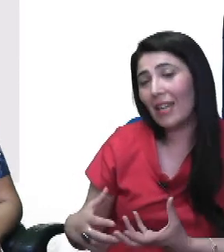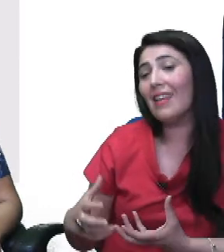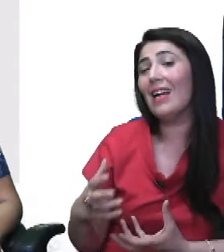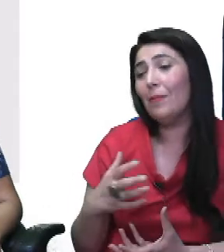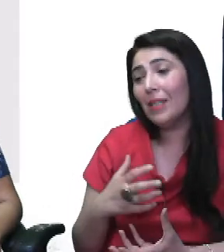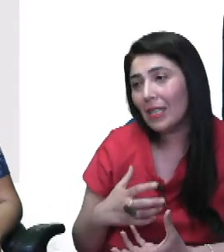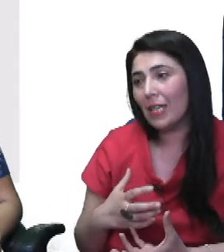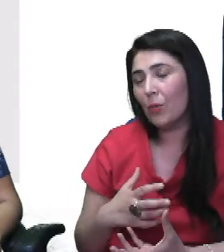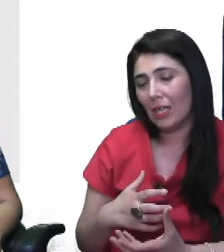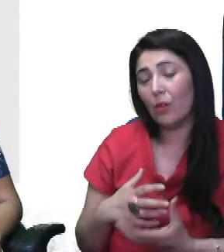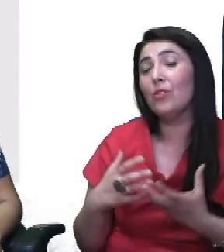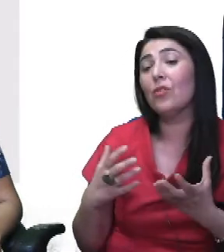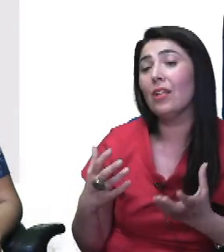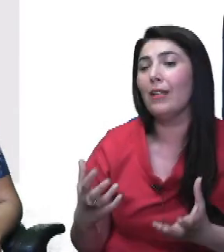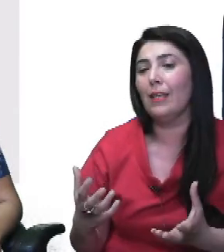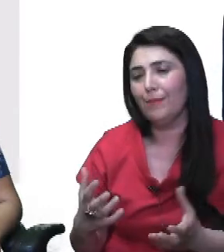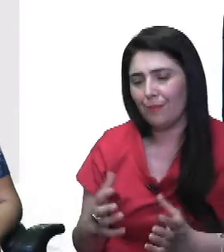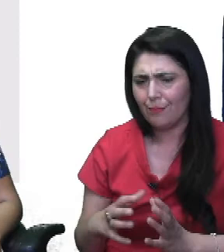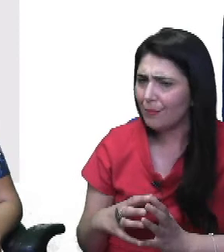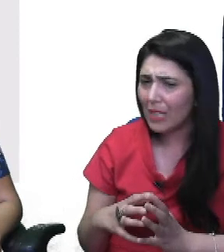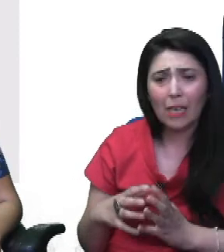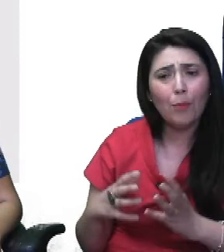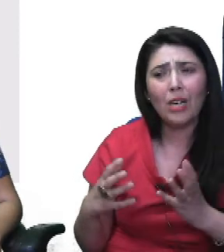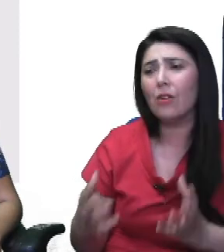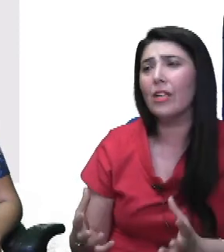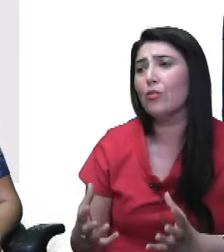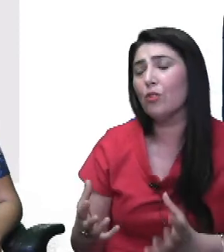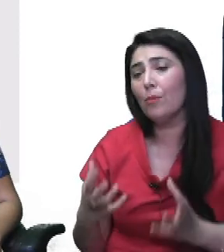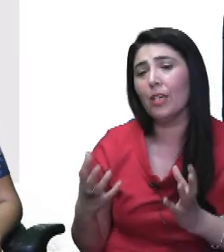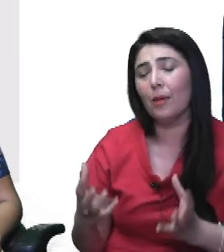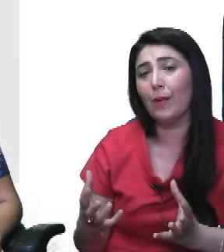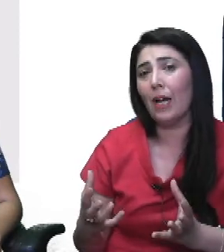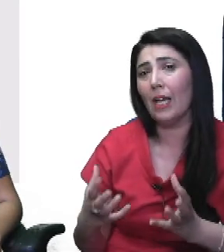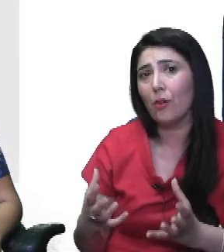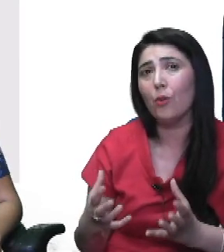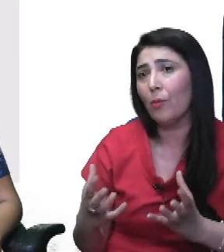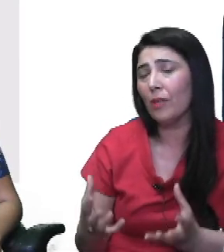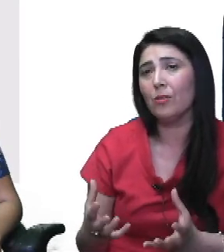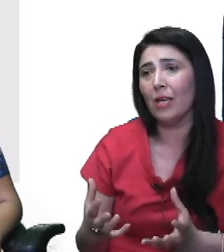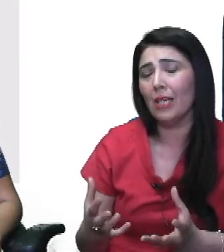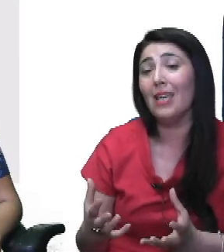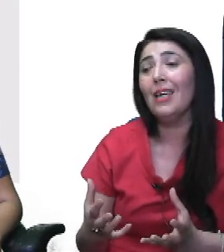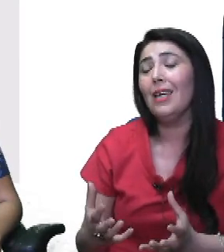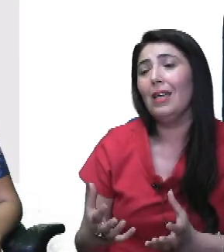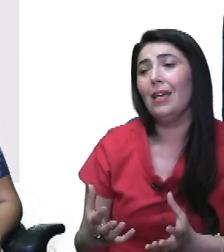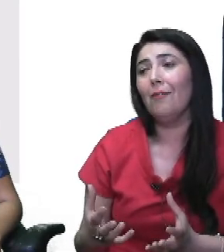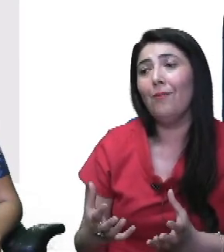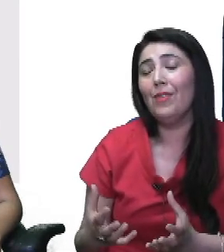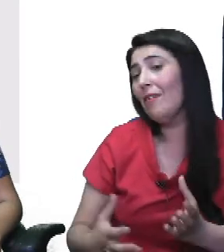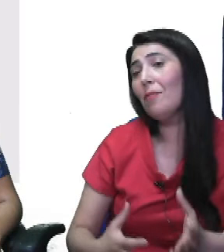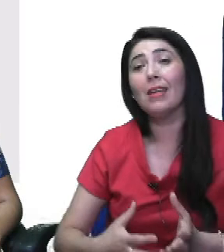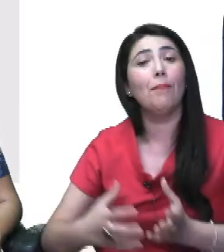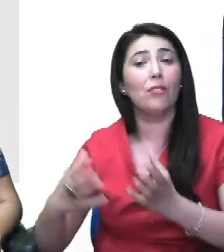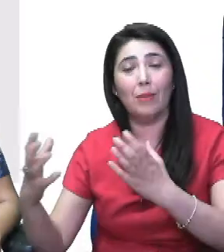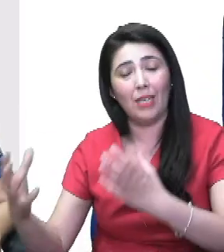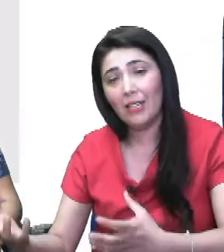cambia radicalmente nuestras condiciones de vida. Ejemplos claros de esto son, por ejemplo, aquellos grupos de personas que